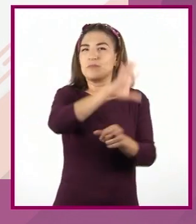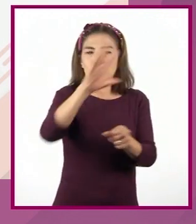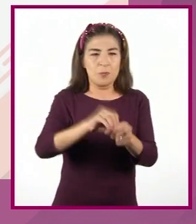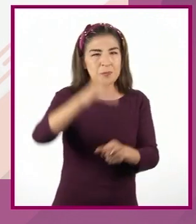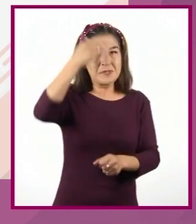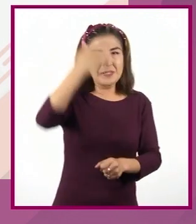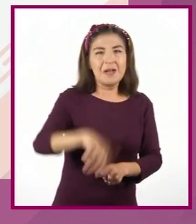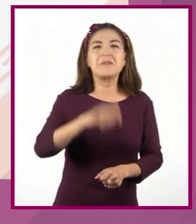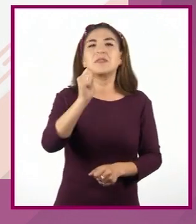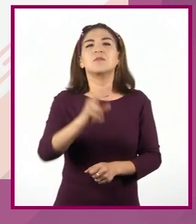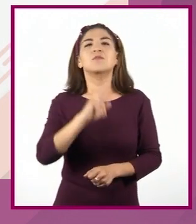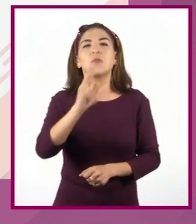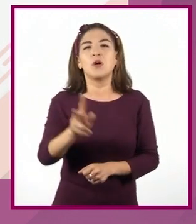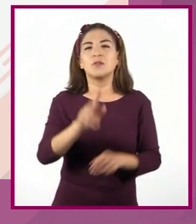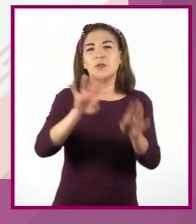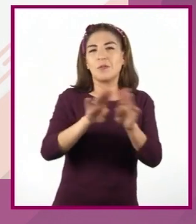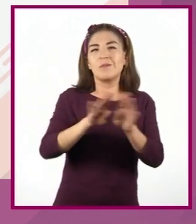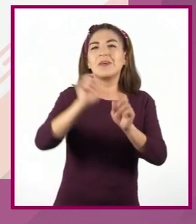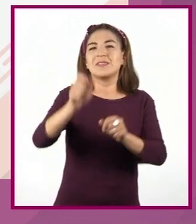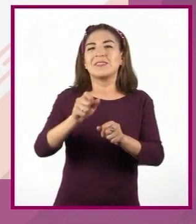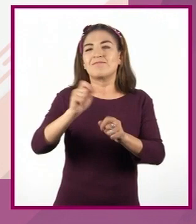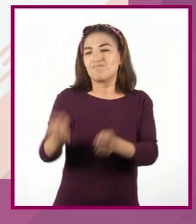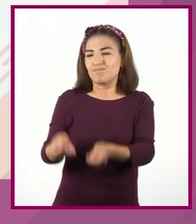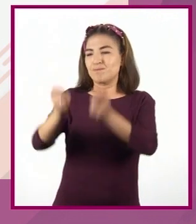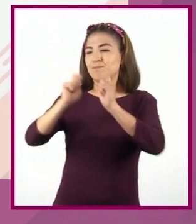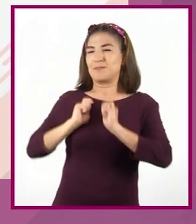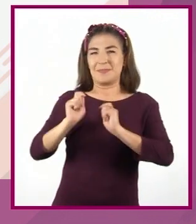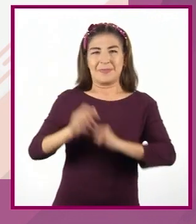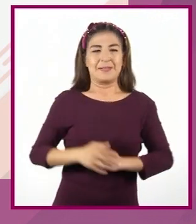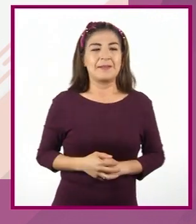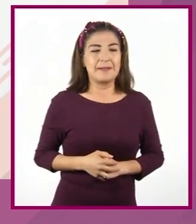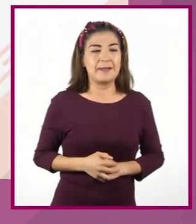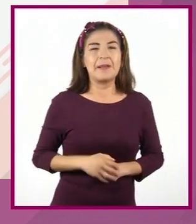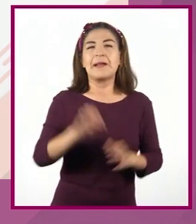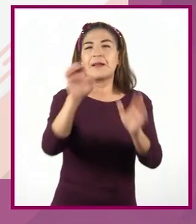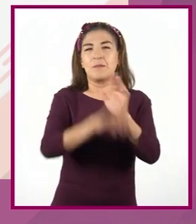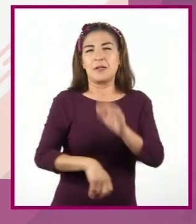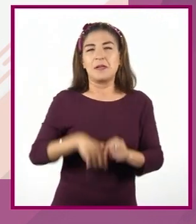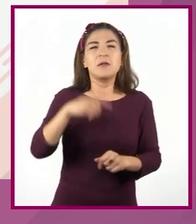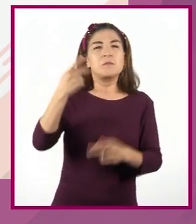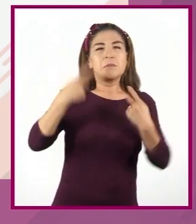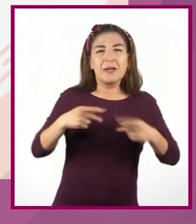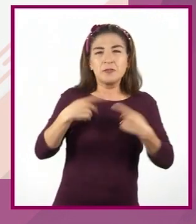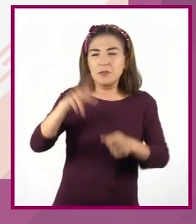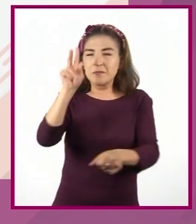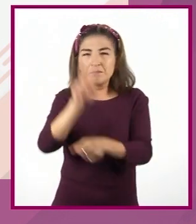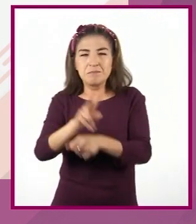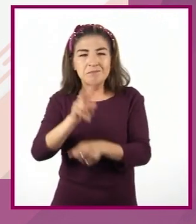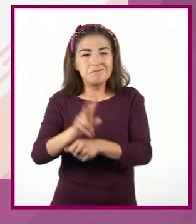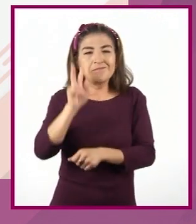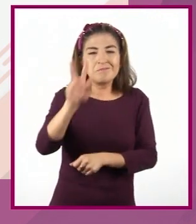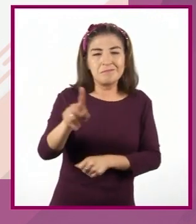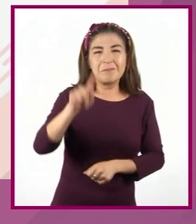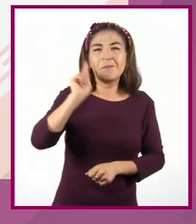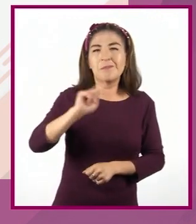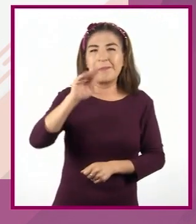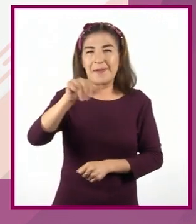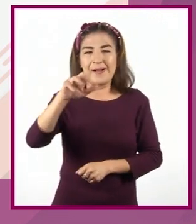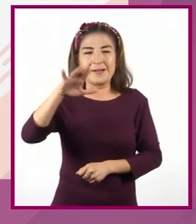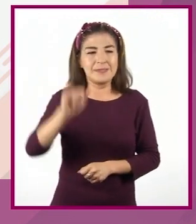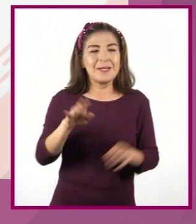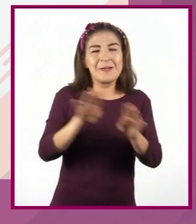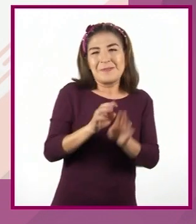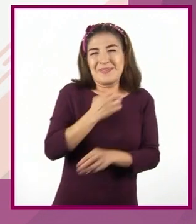usa la voz en tercera persona. Ejemplo: el detective observaba a Marcia, ella se veía muy emocionada de ver a Luis